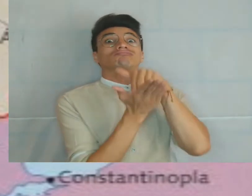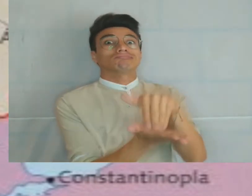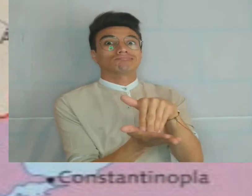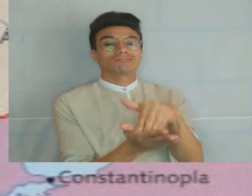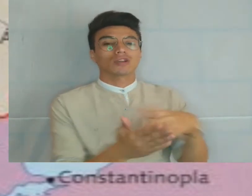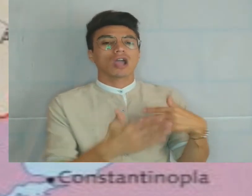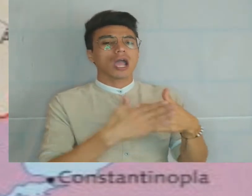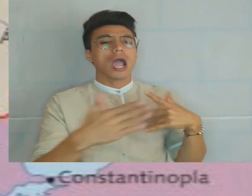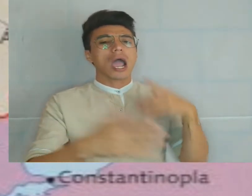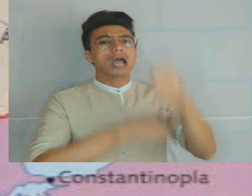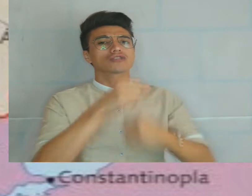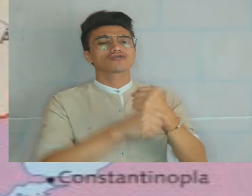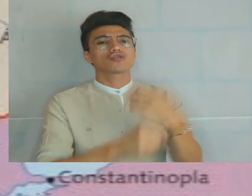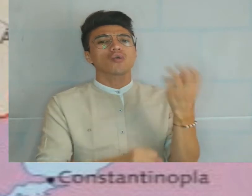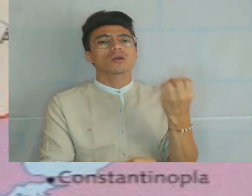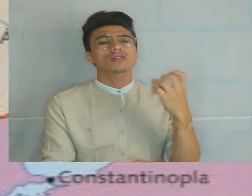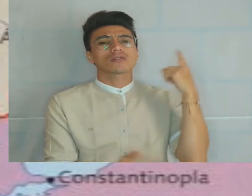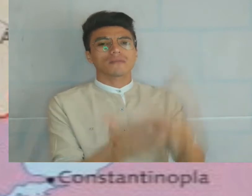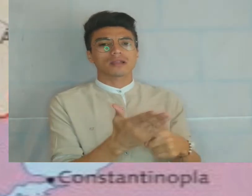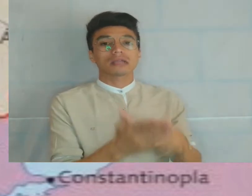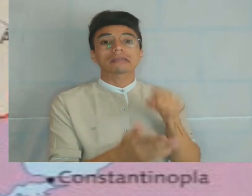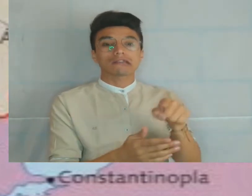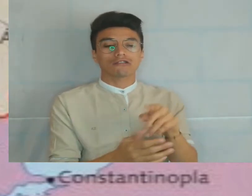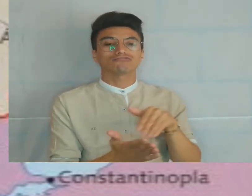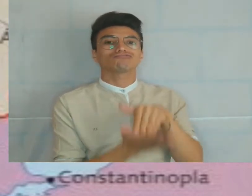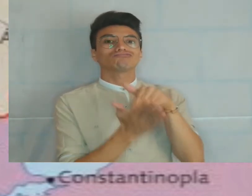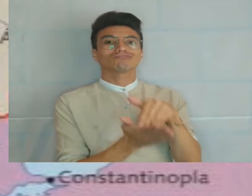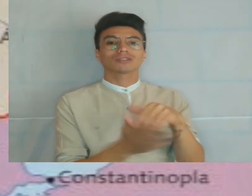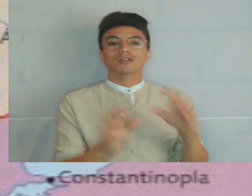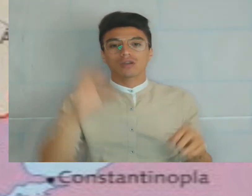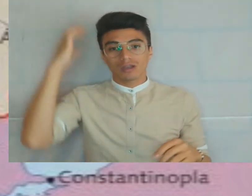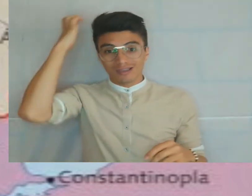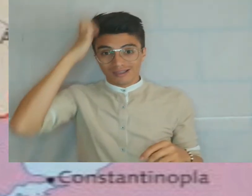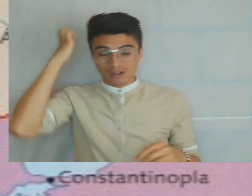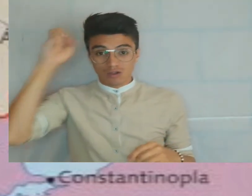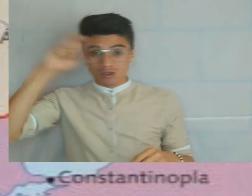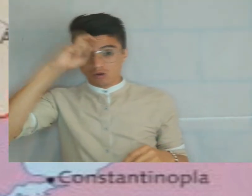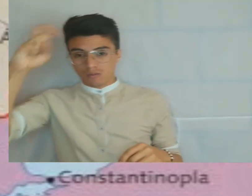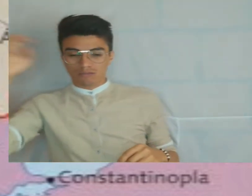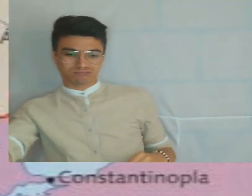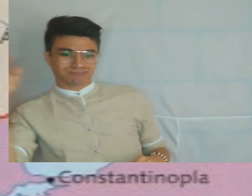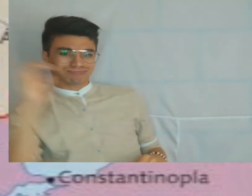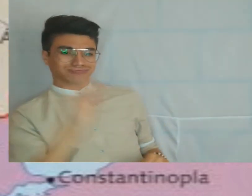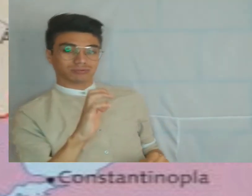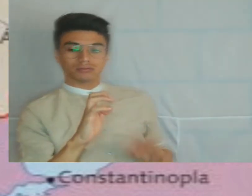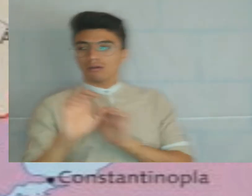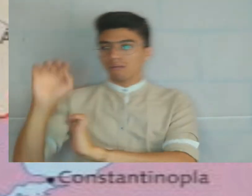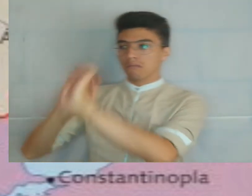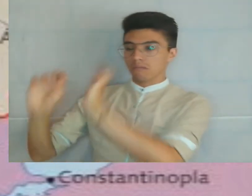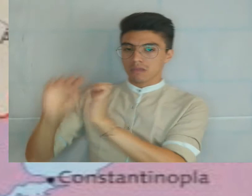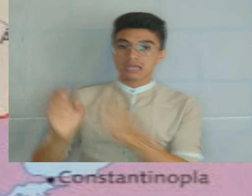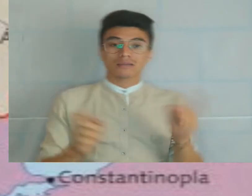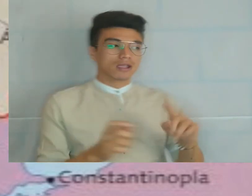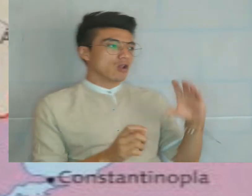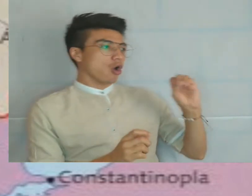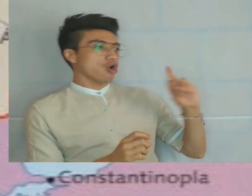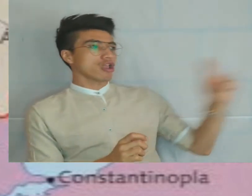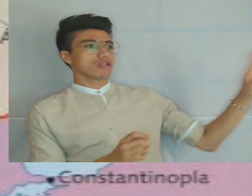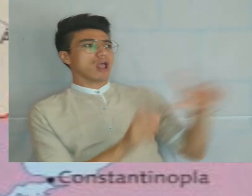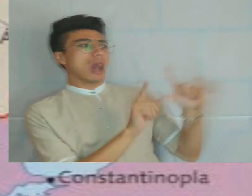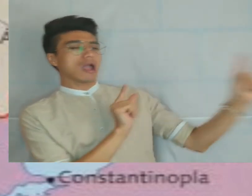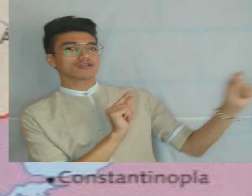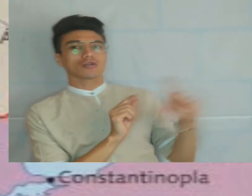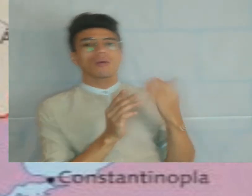que, debido a su fortaleza, logró hacer frente a las invasiones que venían del norte de Europa, como los vikingos, y de más allá del